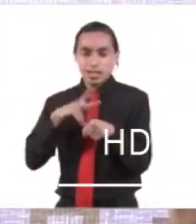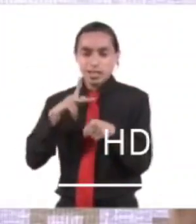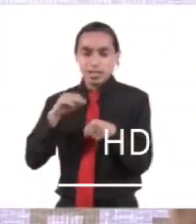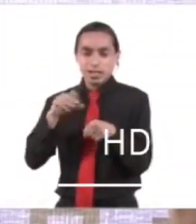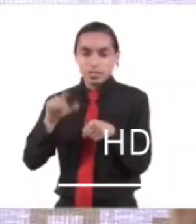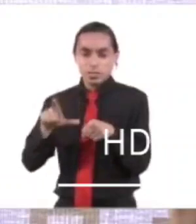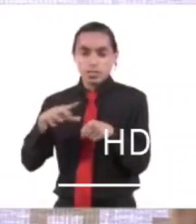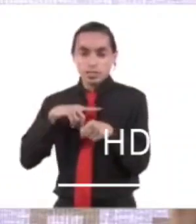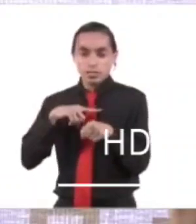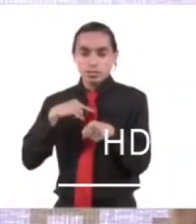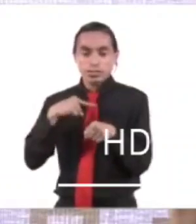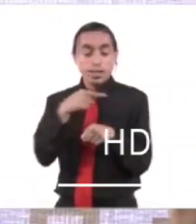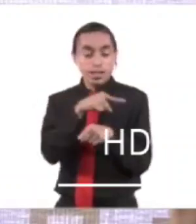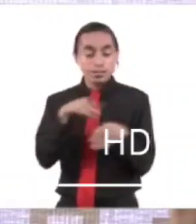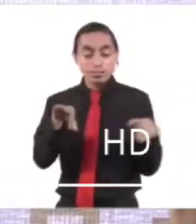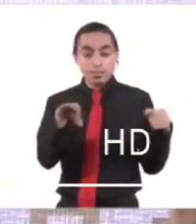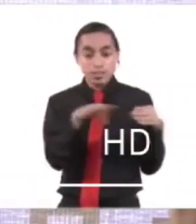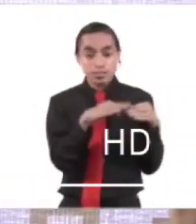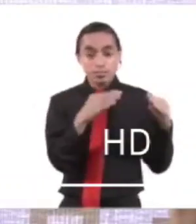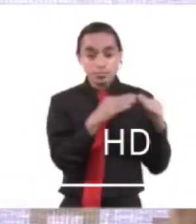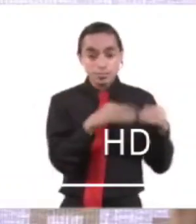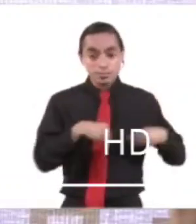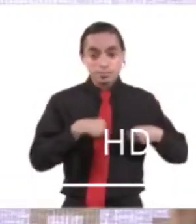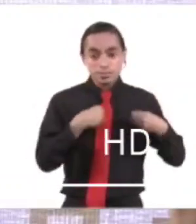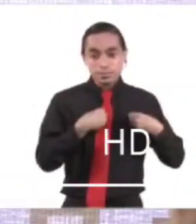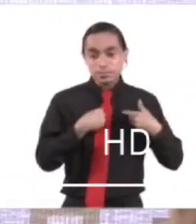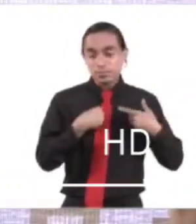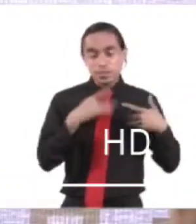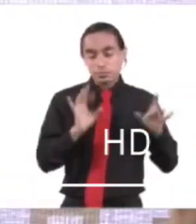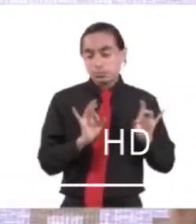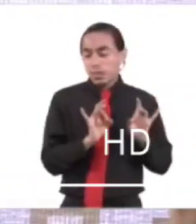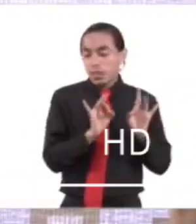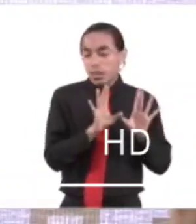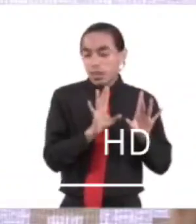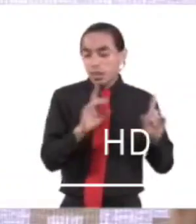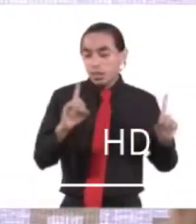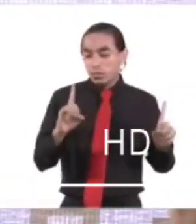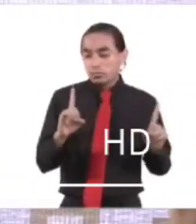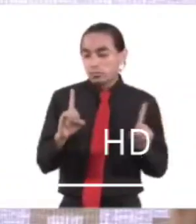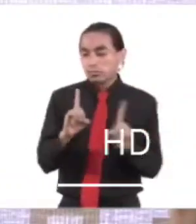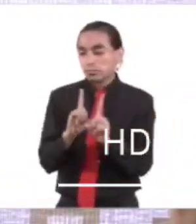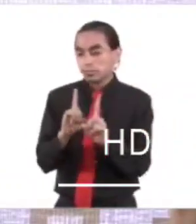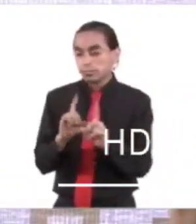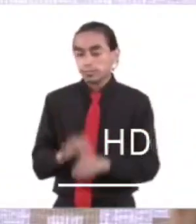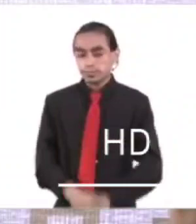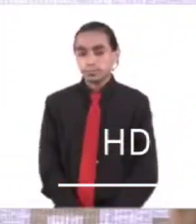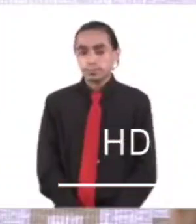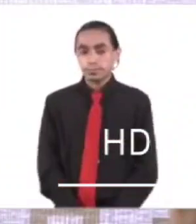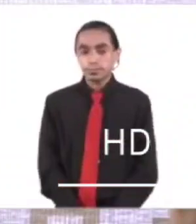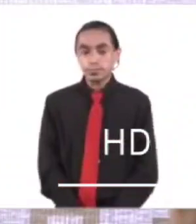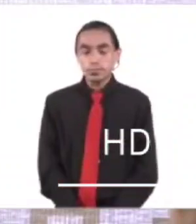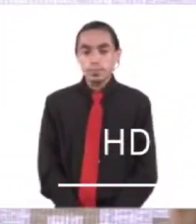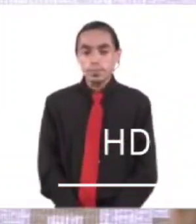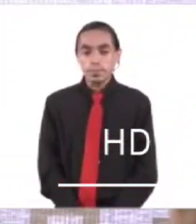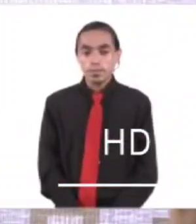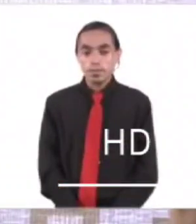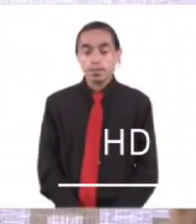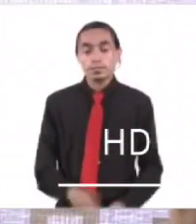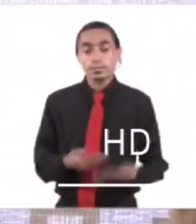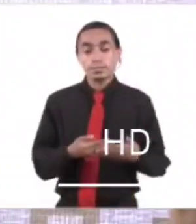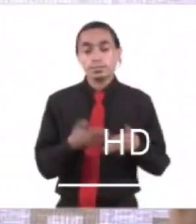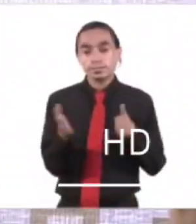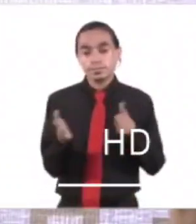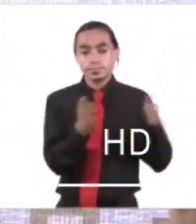Rubio, Carlos Monsiváis, de vez en vez lo veíamos por ahí. Ahora quiero comentarles